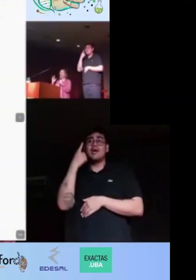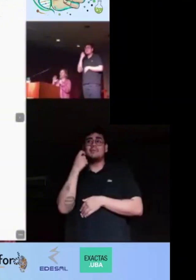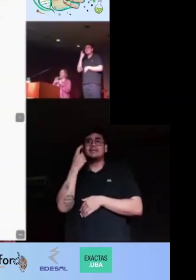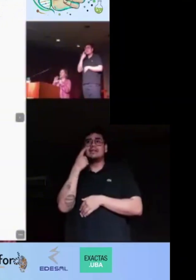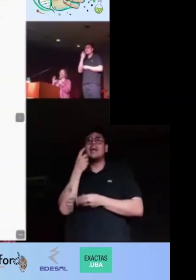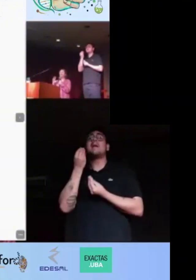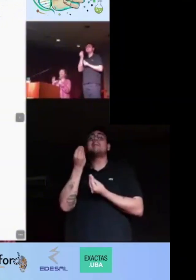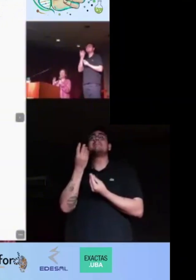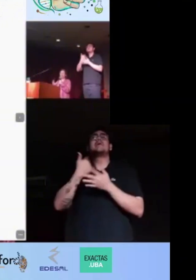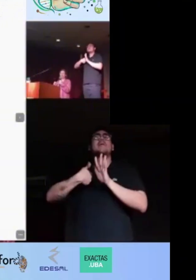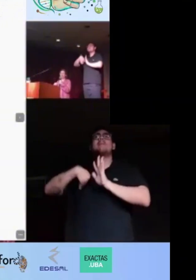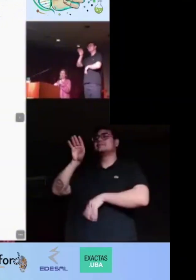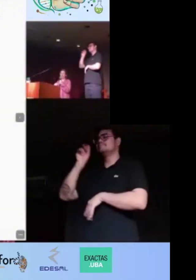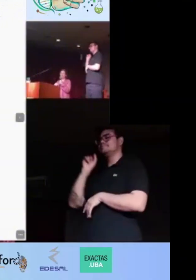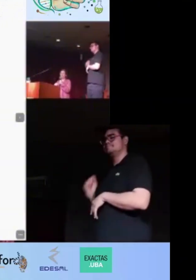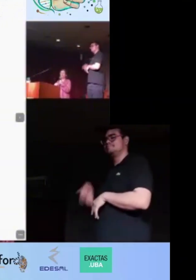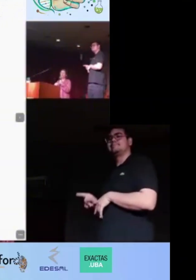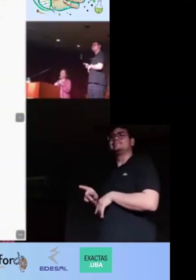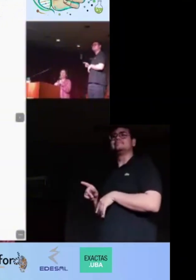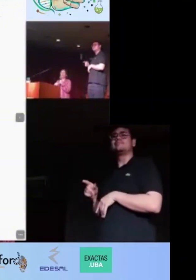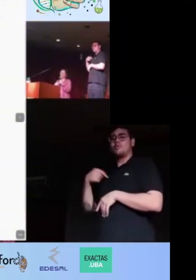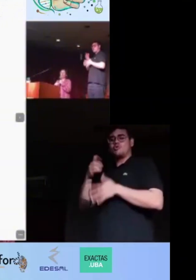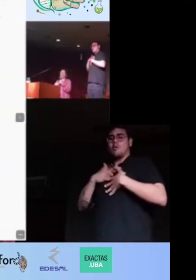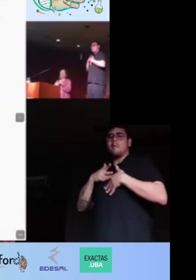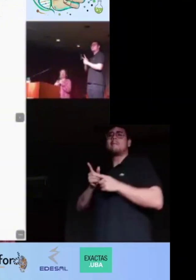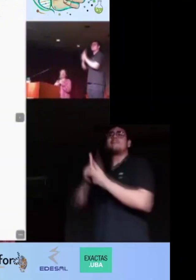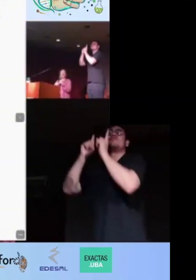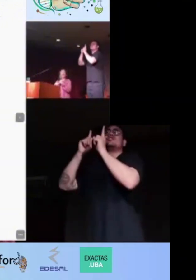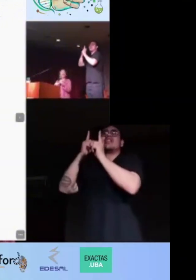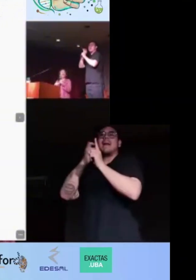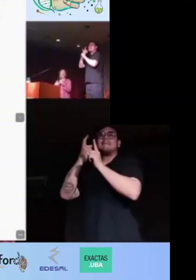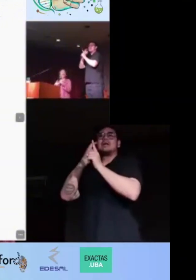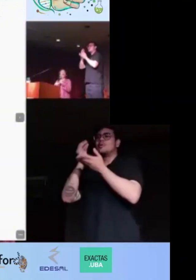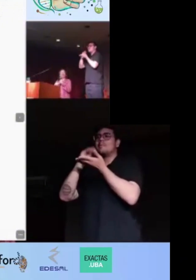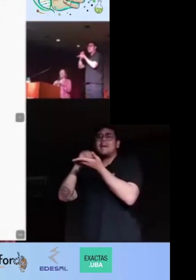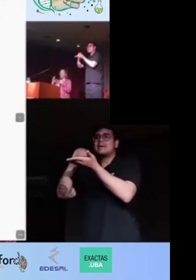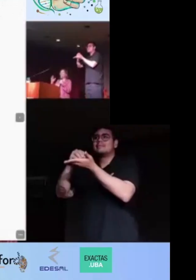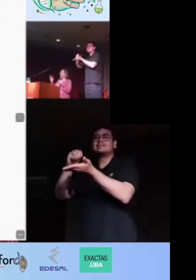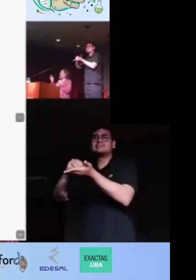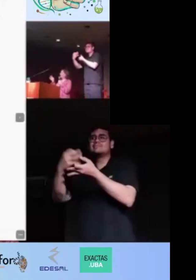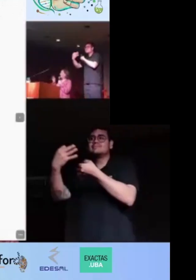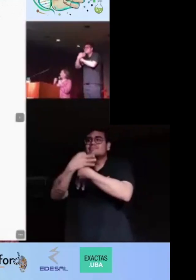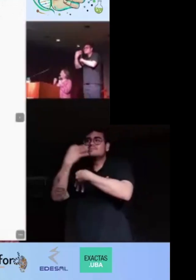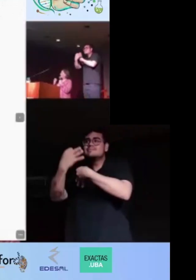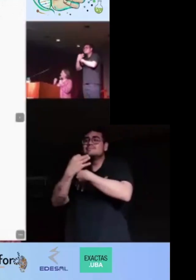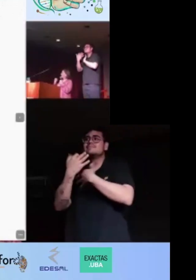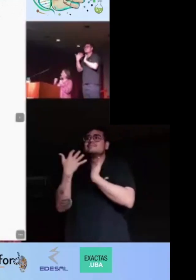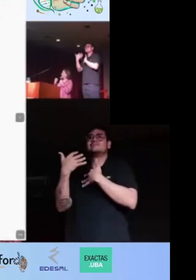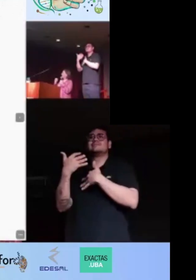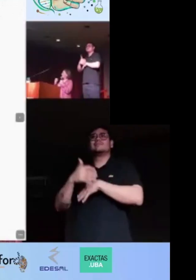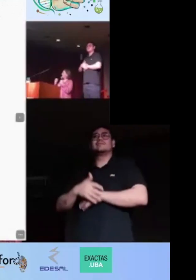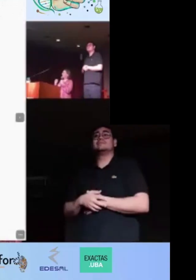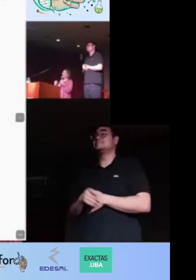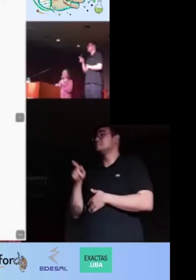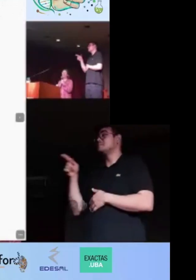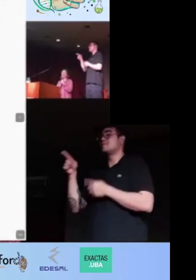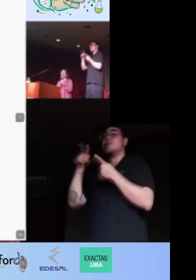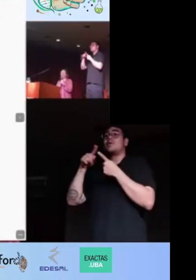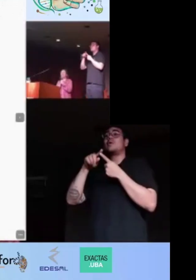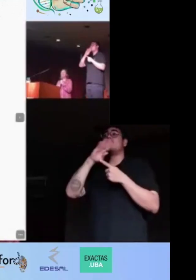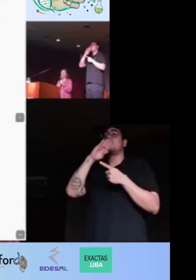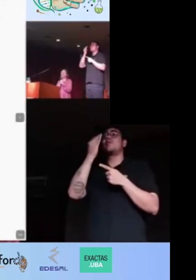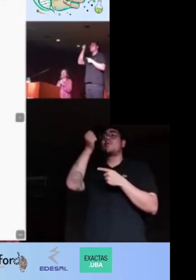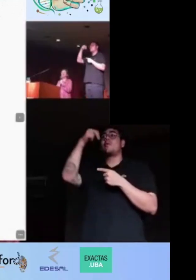aprendemos 10 veces más. Eh, Así que bueno, los dejo con Juan Cruz y